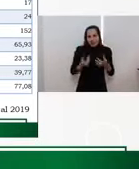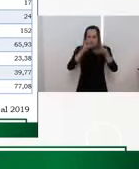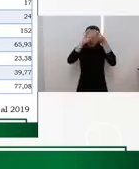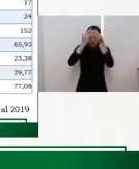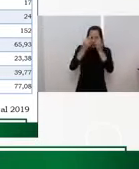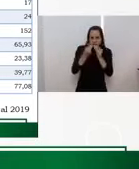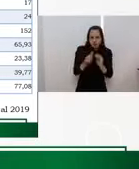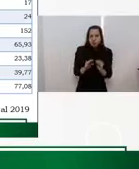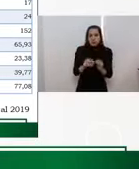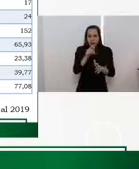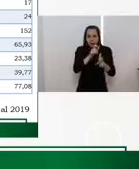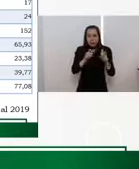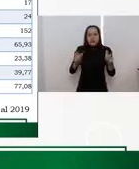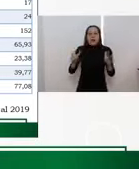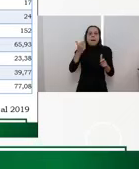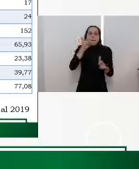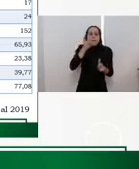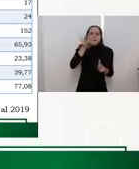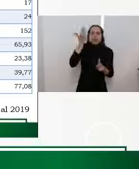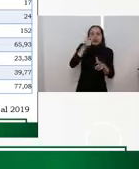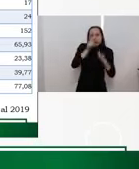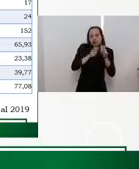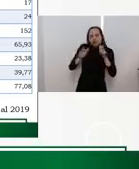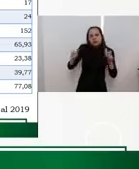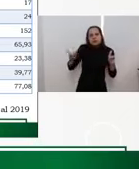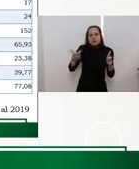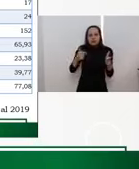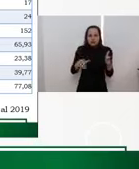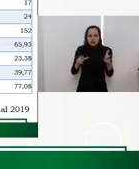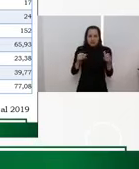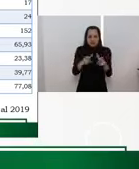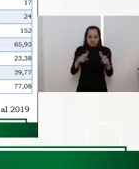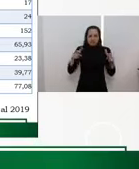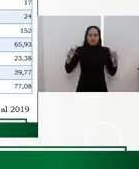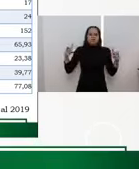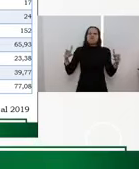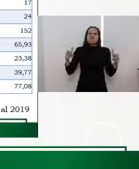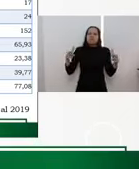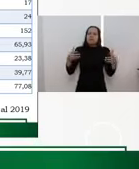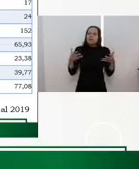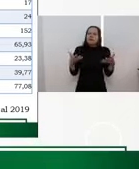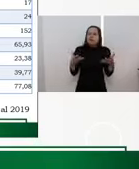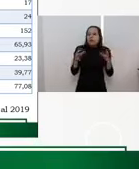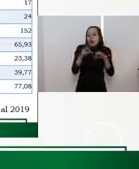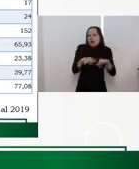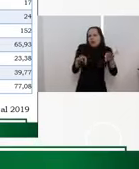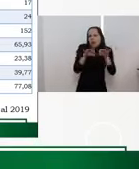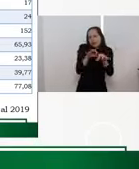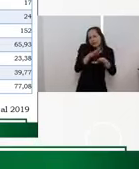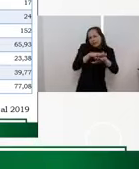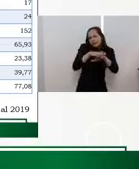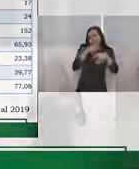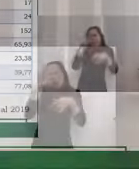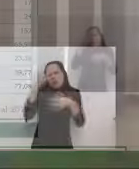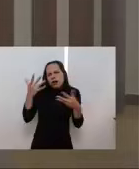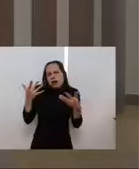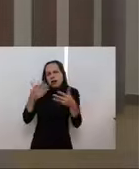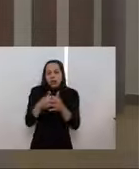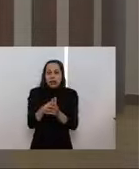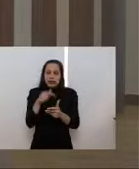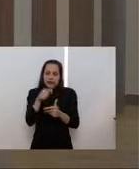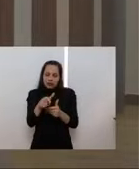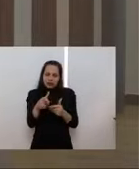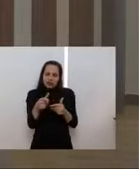adulta mayor casi que es mayor que nuestra base porque es importante recalcar esto porque la orientación